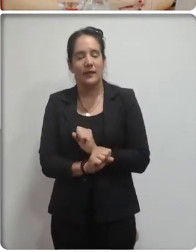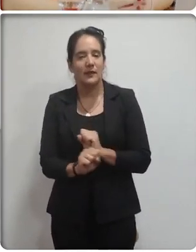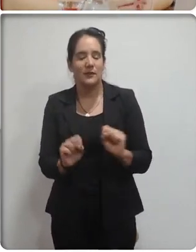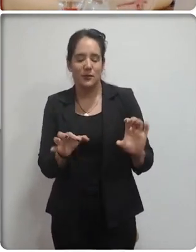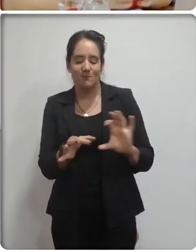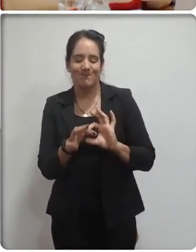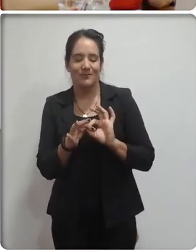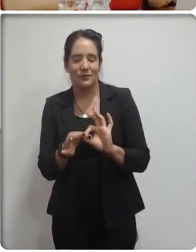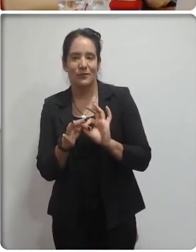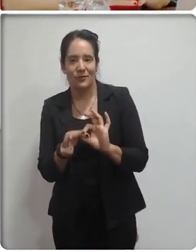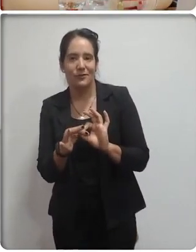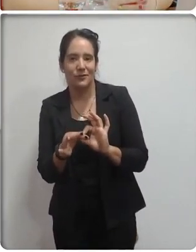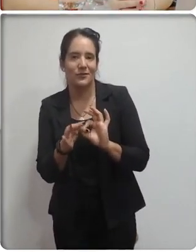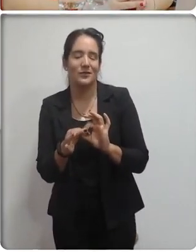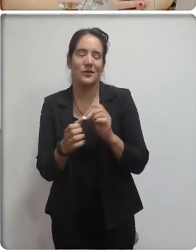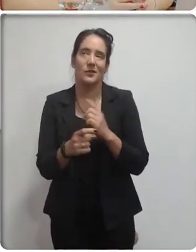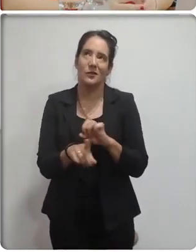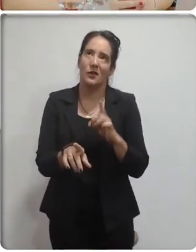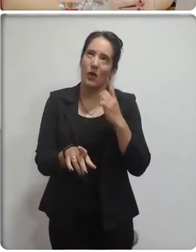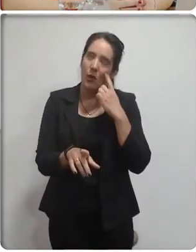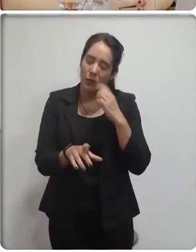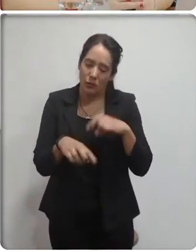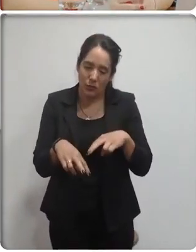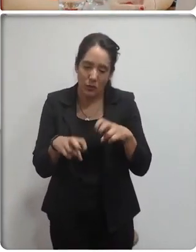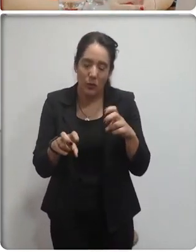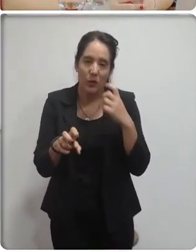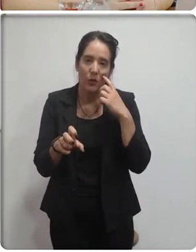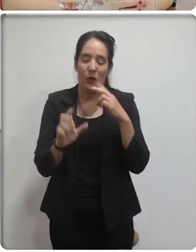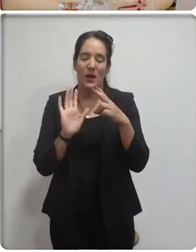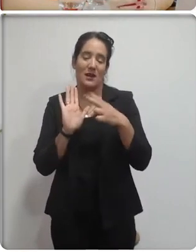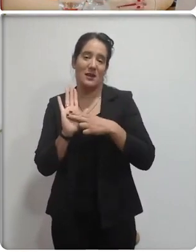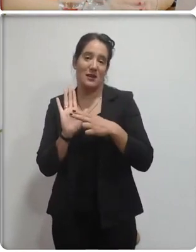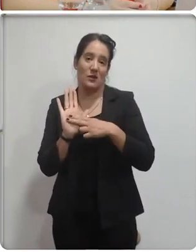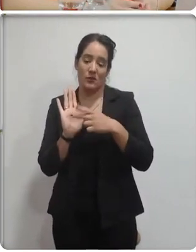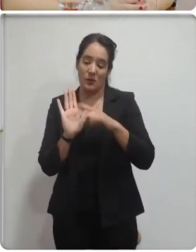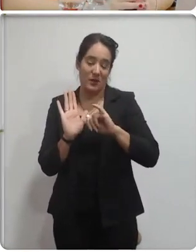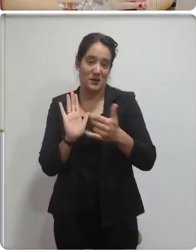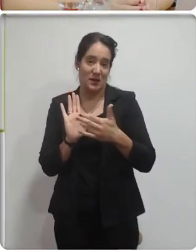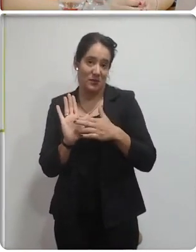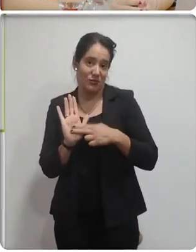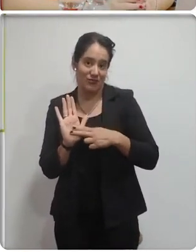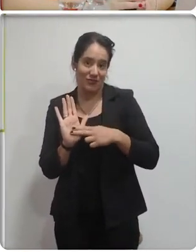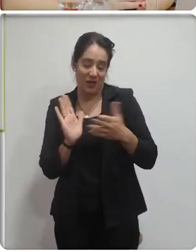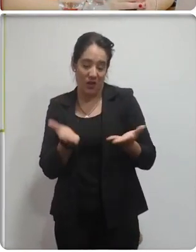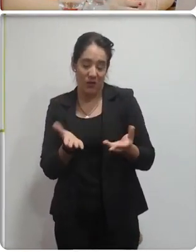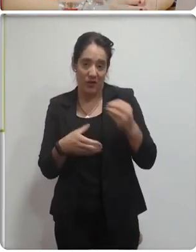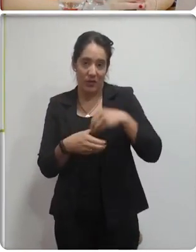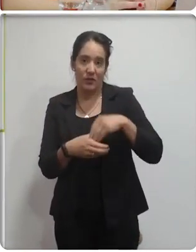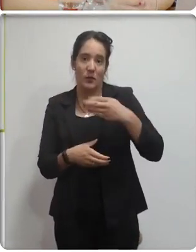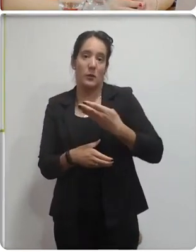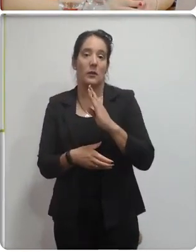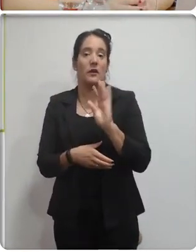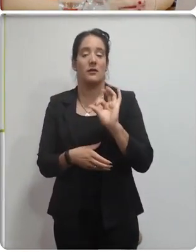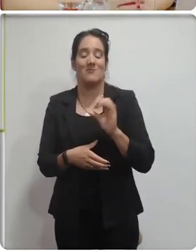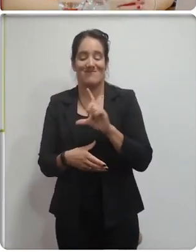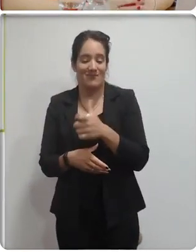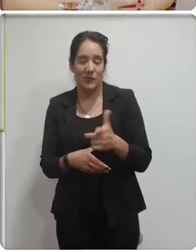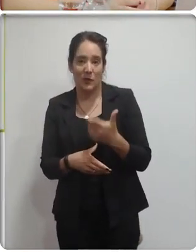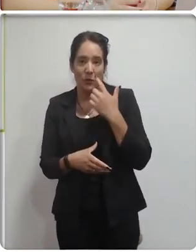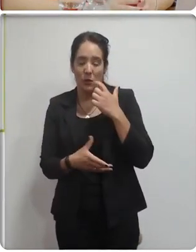acompañan o no son del todo contempladas por lo que es la reglamentación que hoy tiene el BPS en cuanto